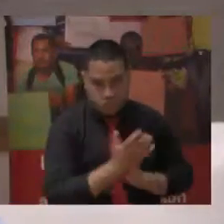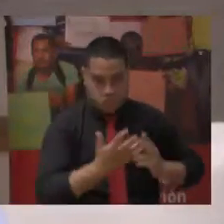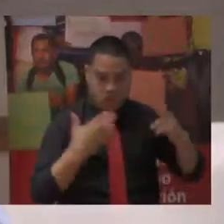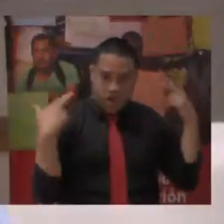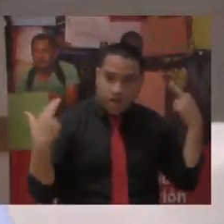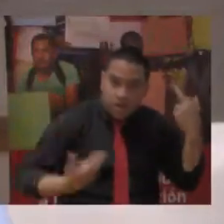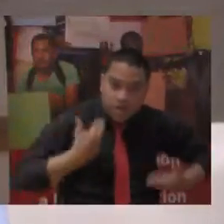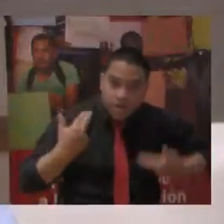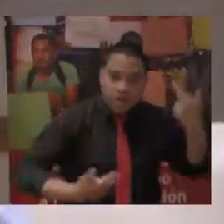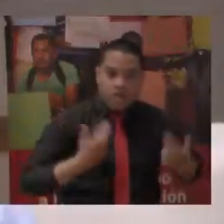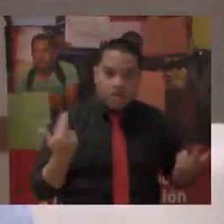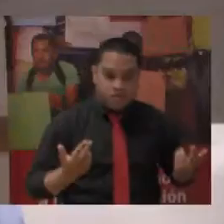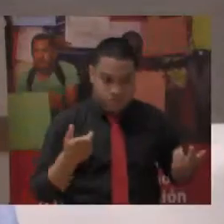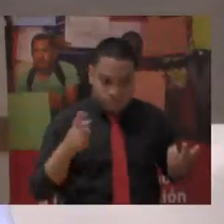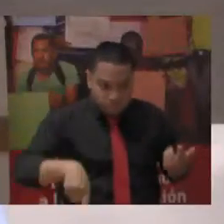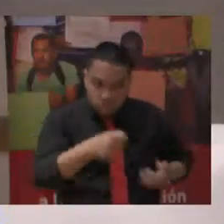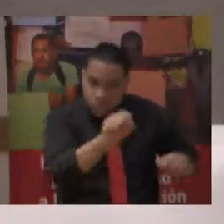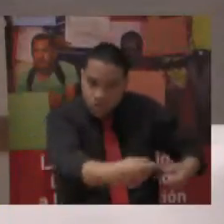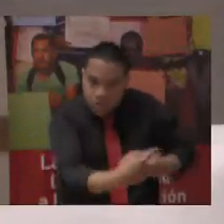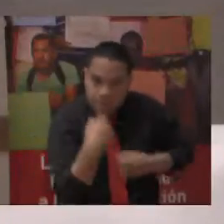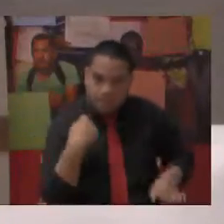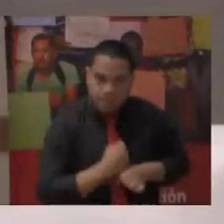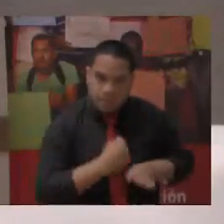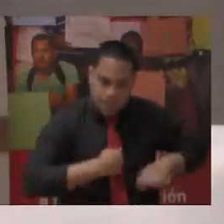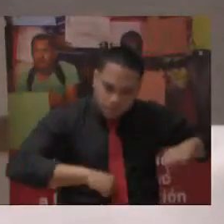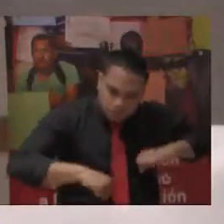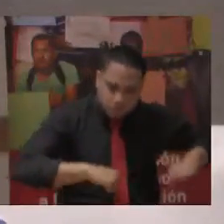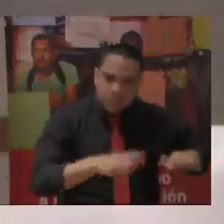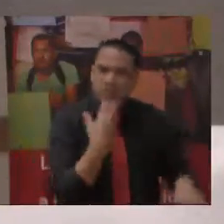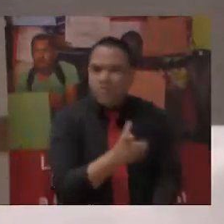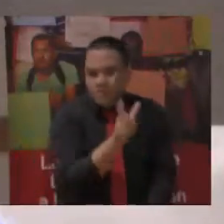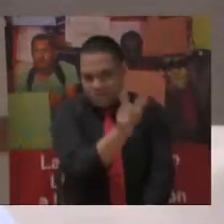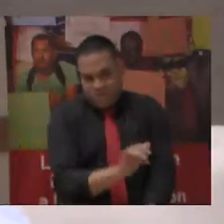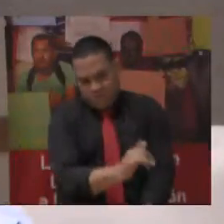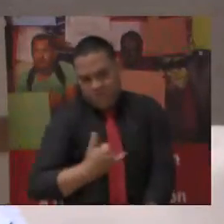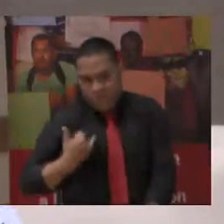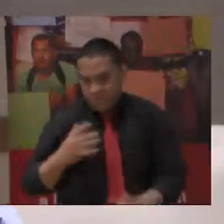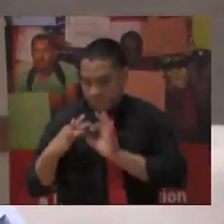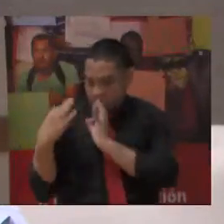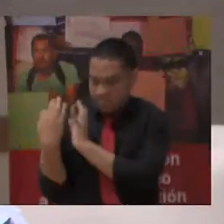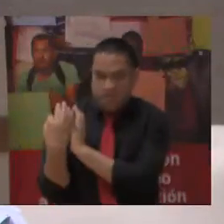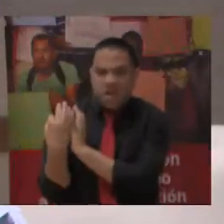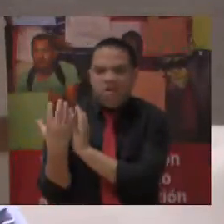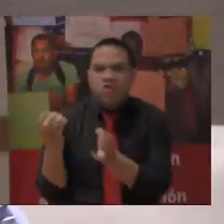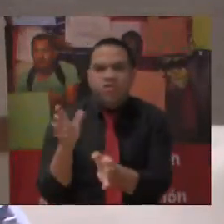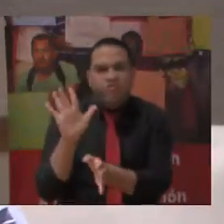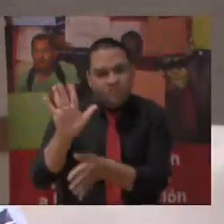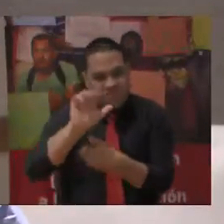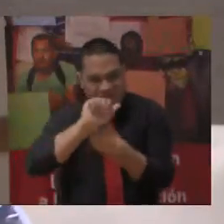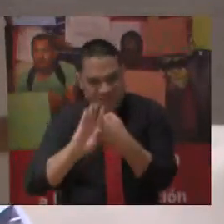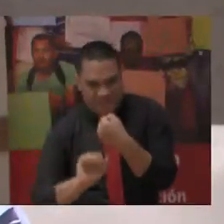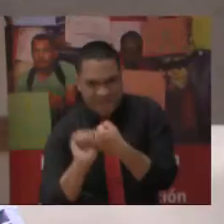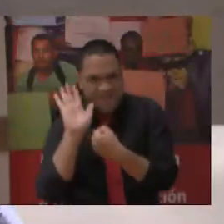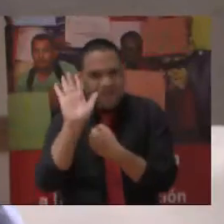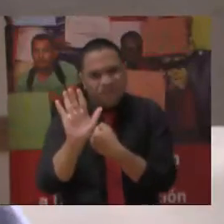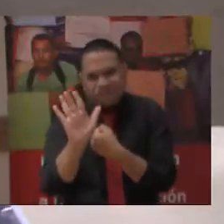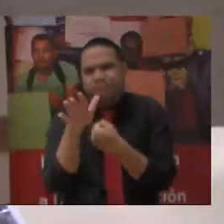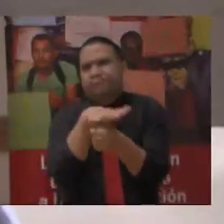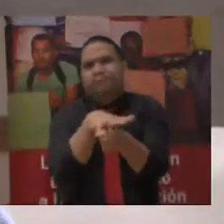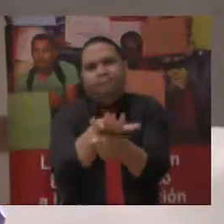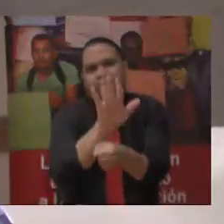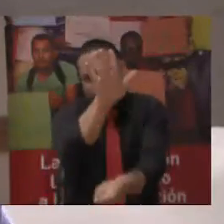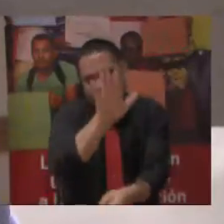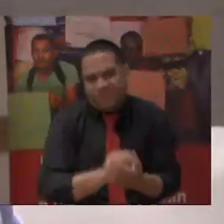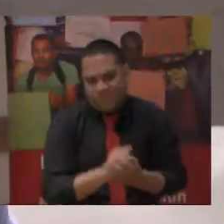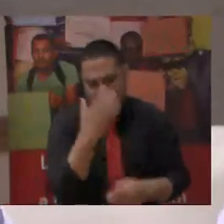emprendimiento y trabajo y empleabilidad. Si usted coge un muchacho, una familia en el distrito, en cualquier parte del